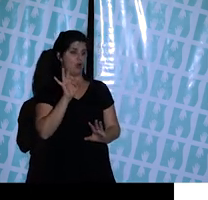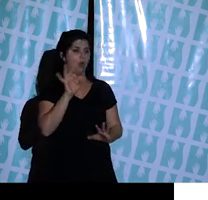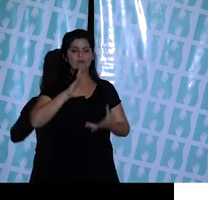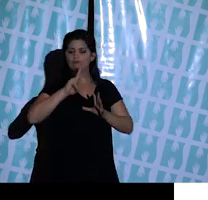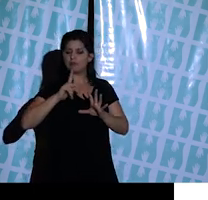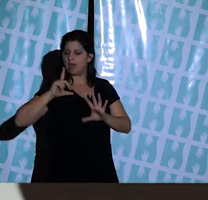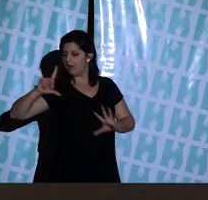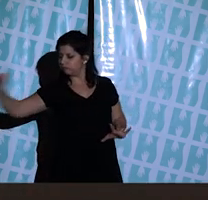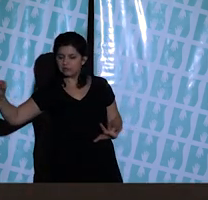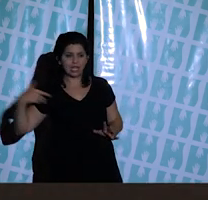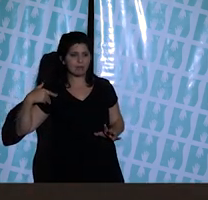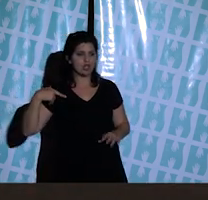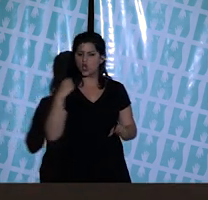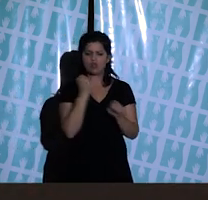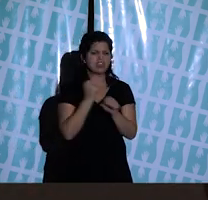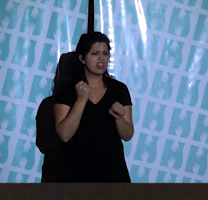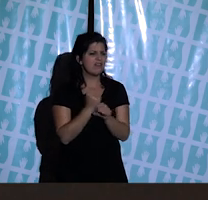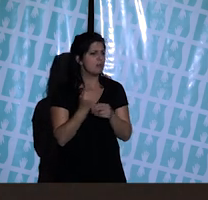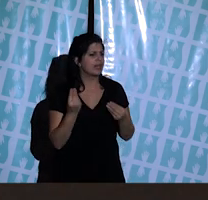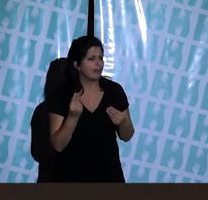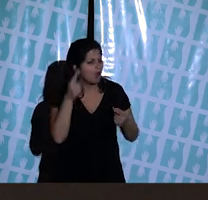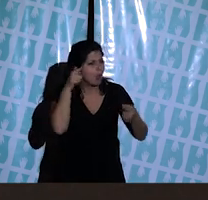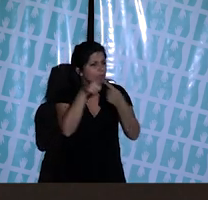escape. ¿Trabajo para qué?